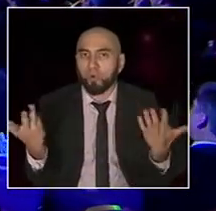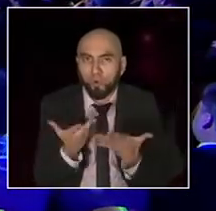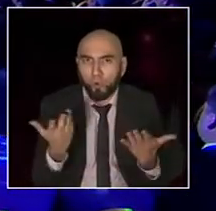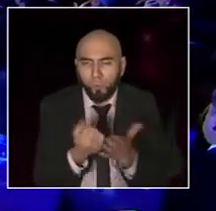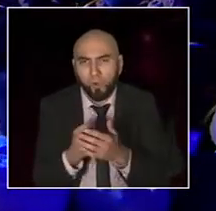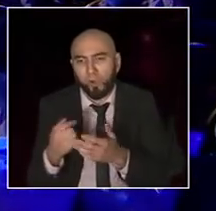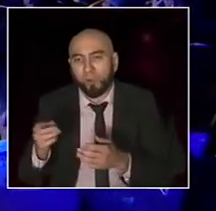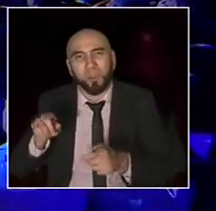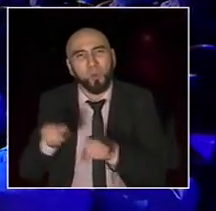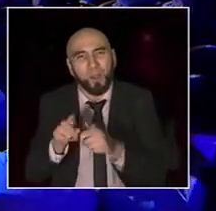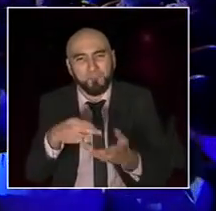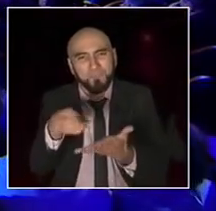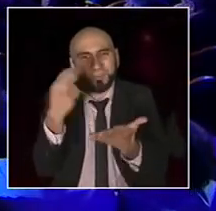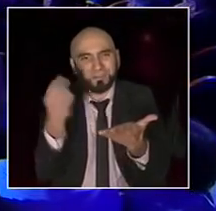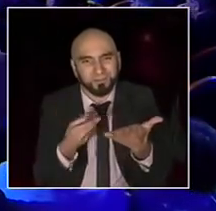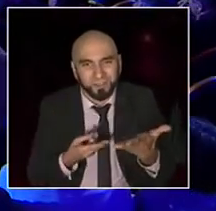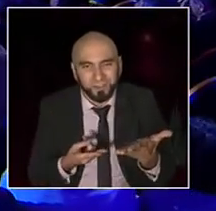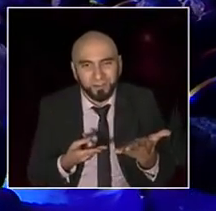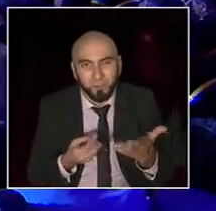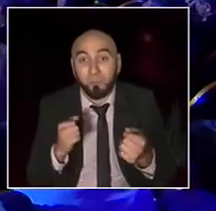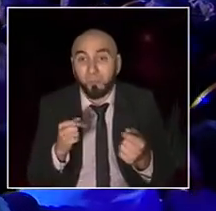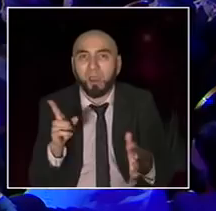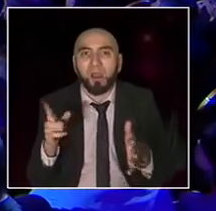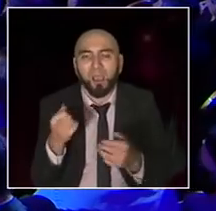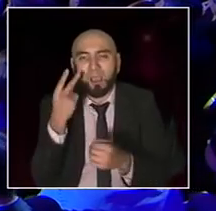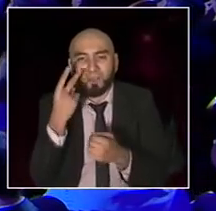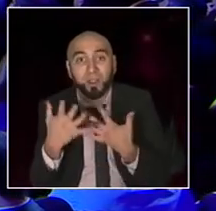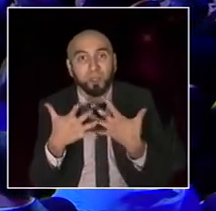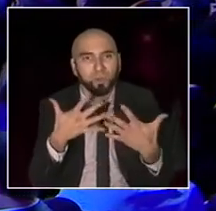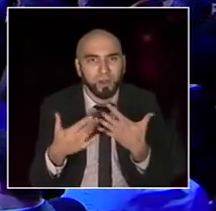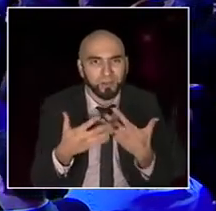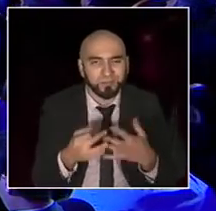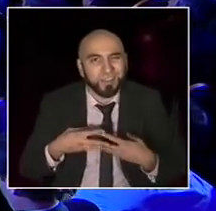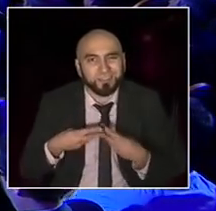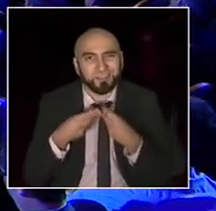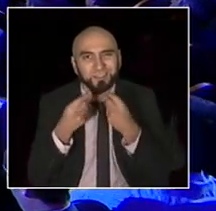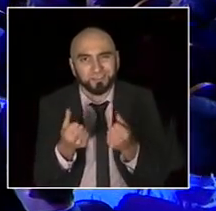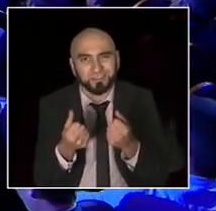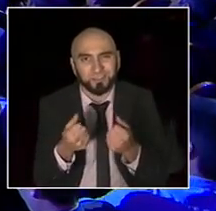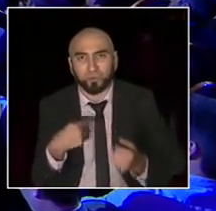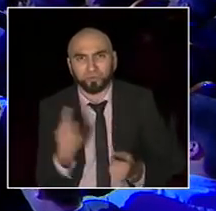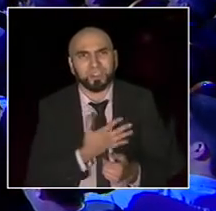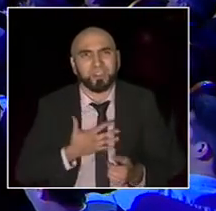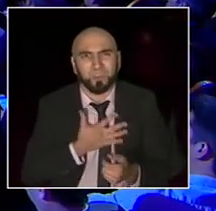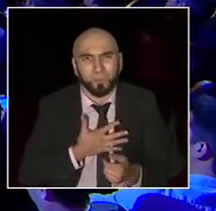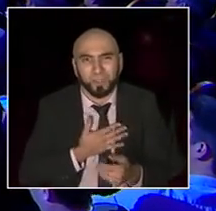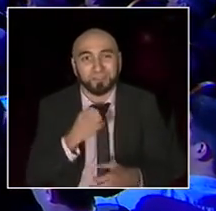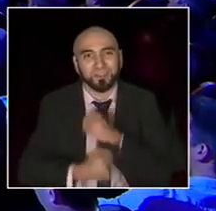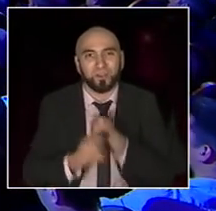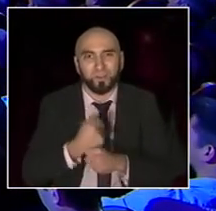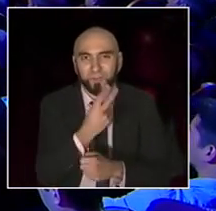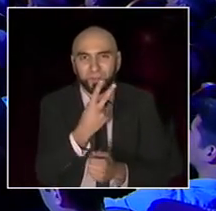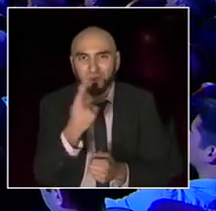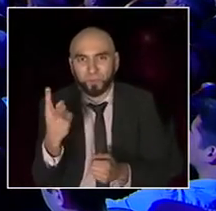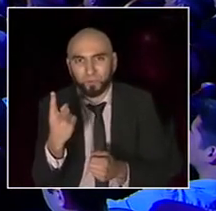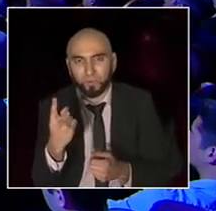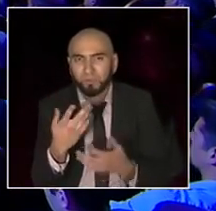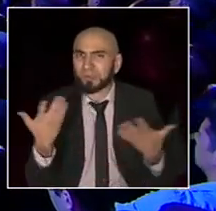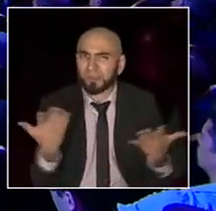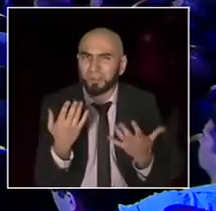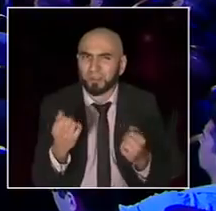dibujar la naturaleza y la esencia de lo que queremos sea el siglo XXI, que es en el fondo la pregunta